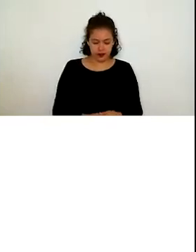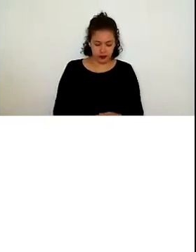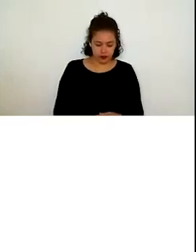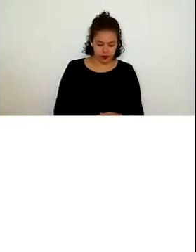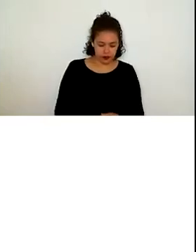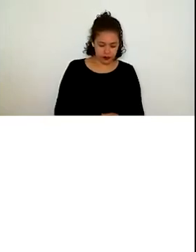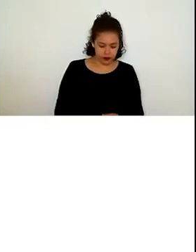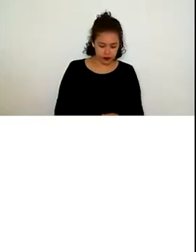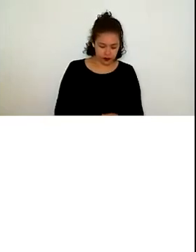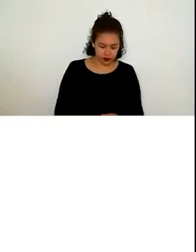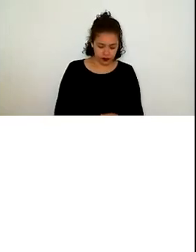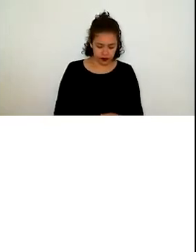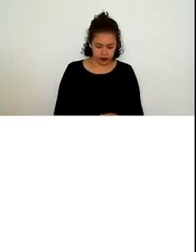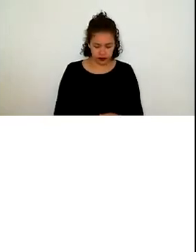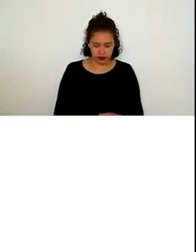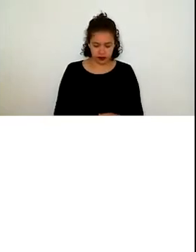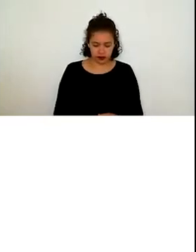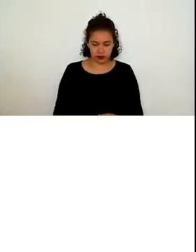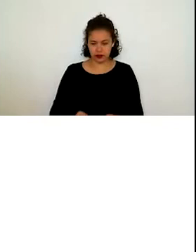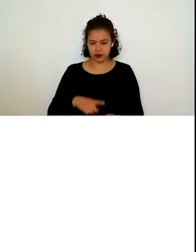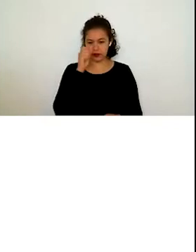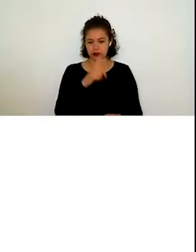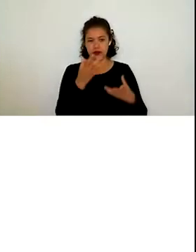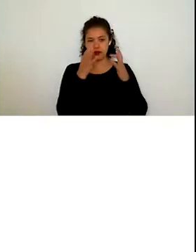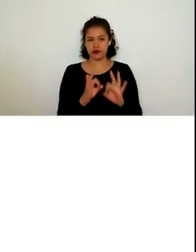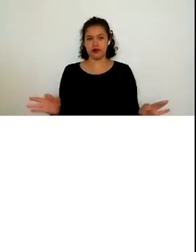También es importante que